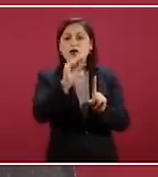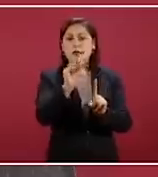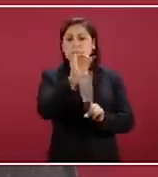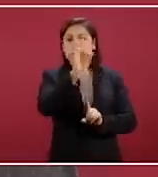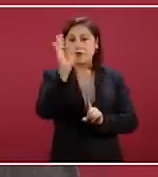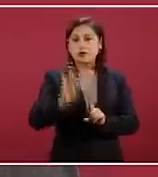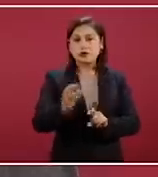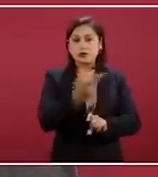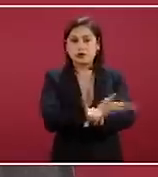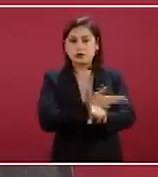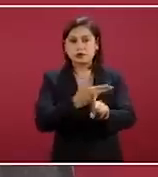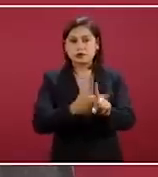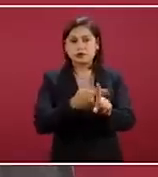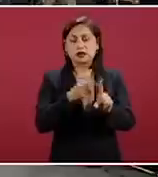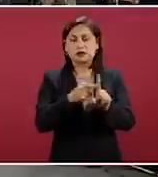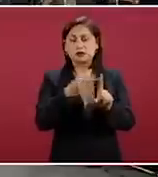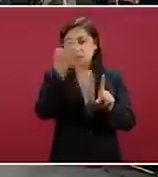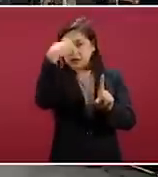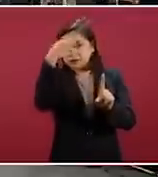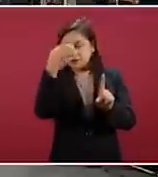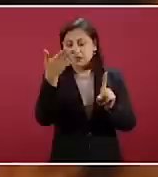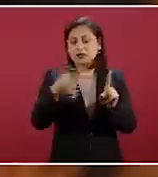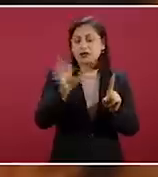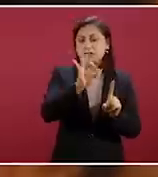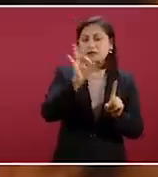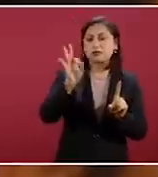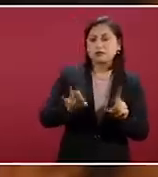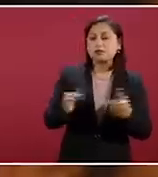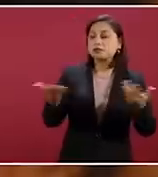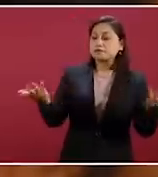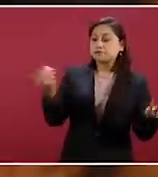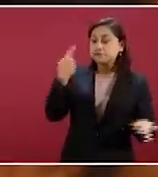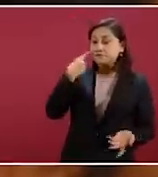10% experiencia. ¿Cómo la ven?